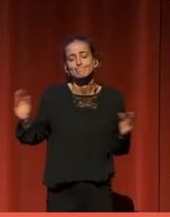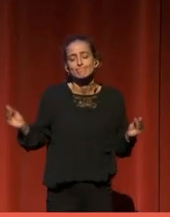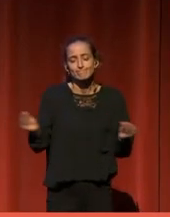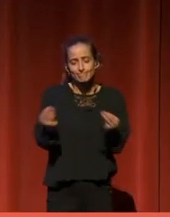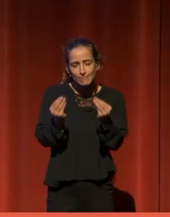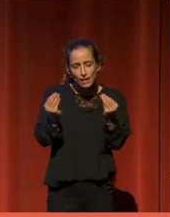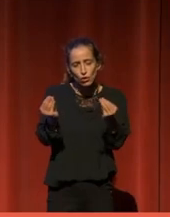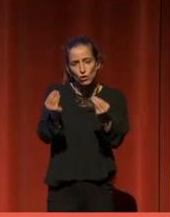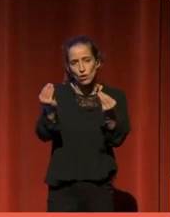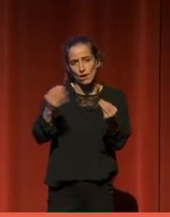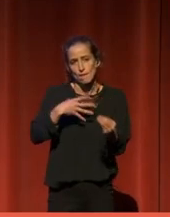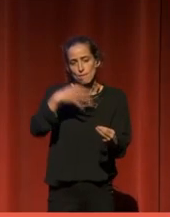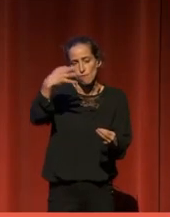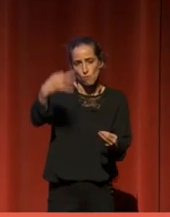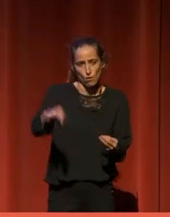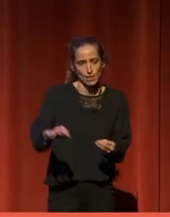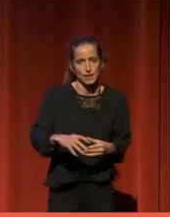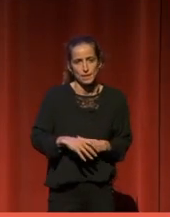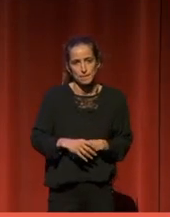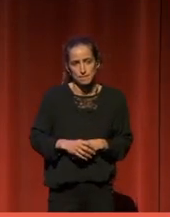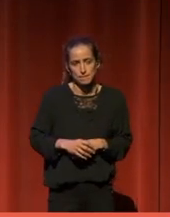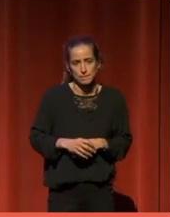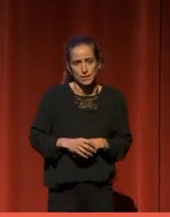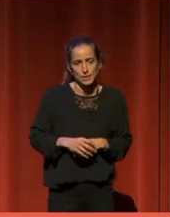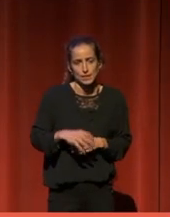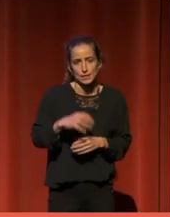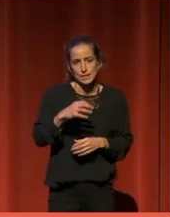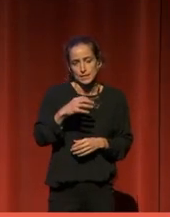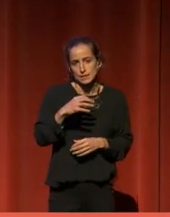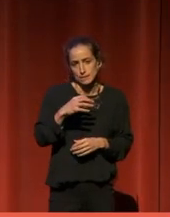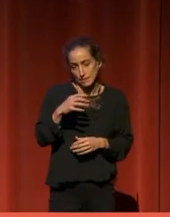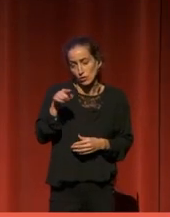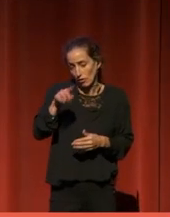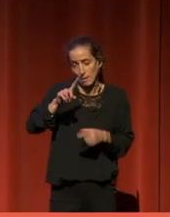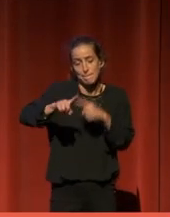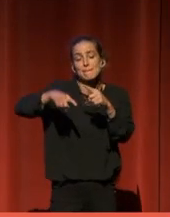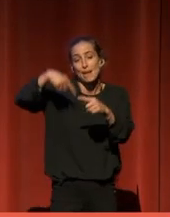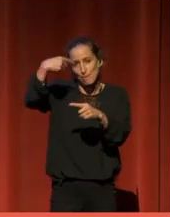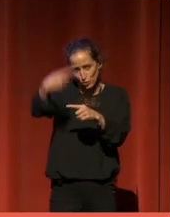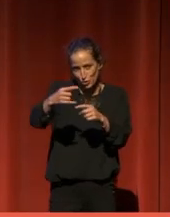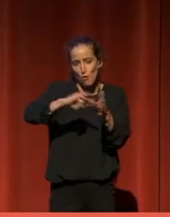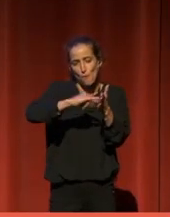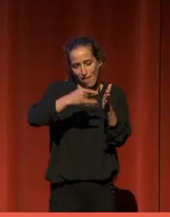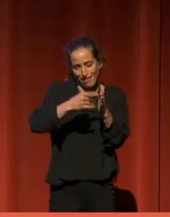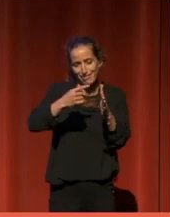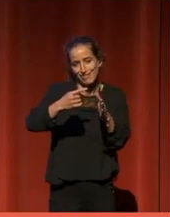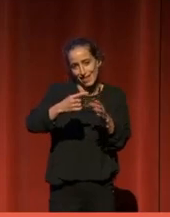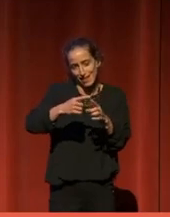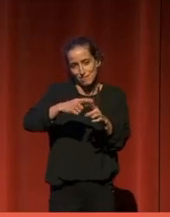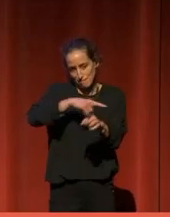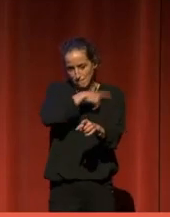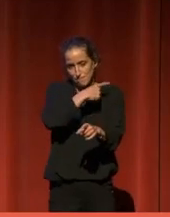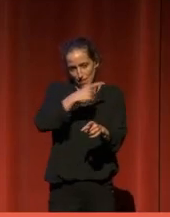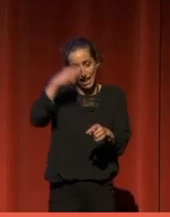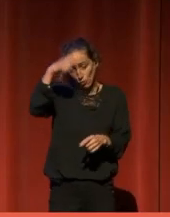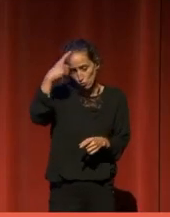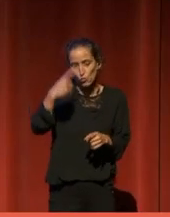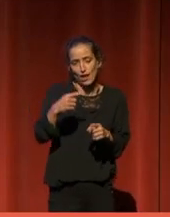fuera parte del siguiente plan de trabajo para la cultura y ahora estamos en un proceso